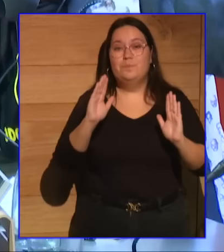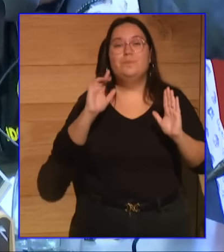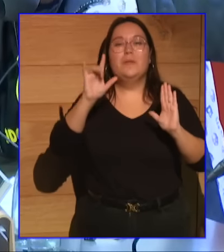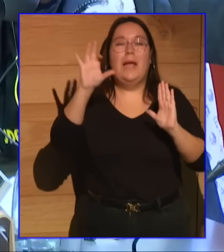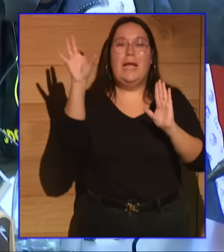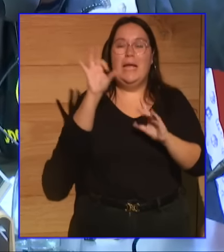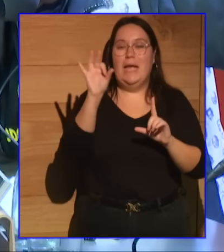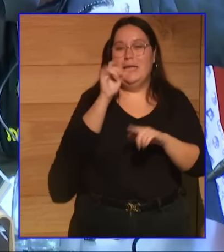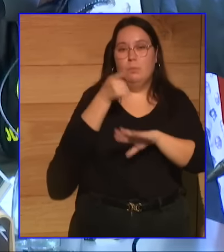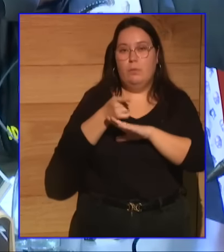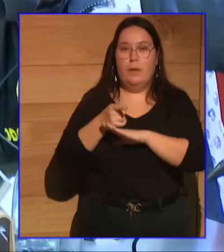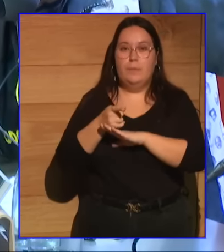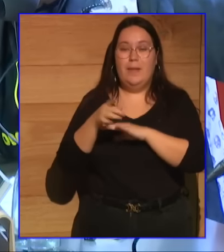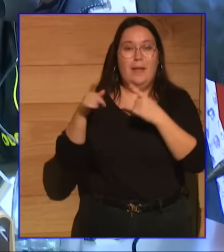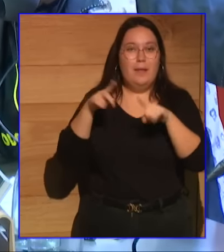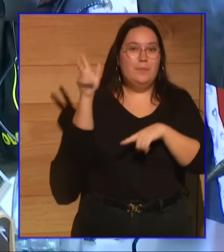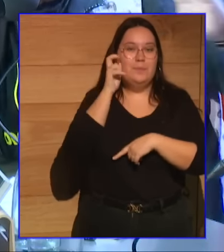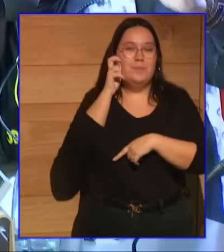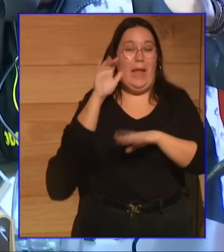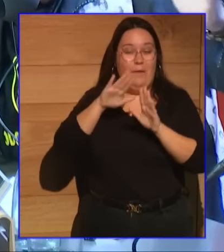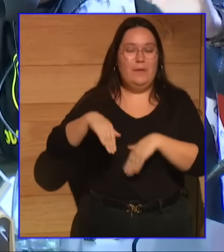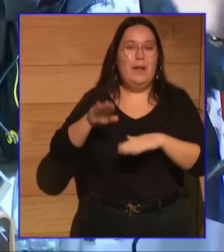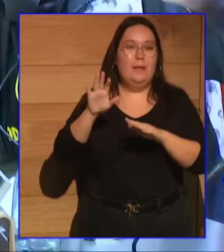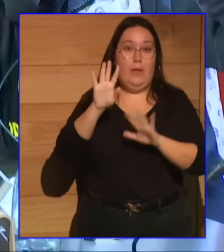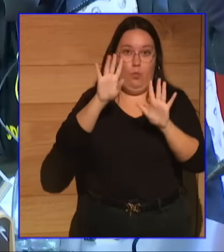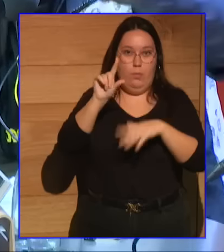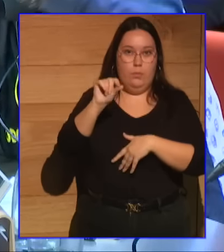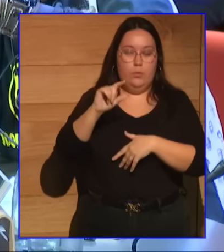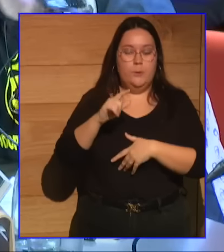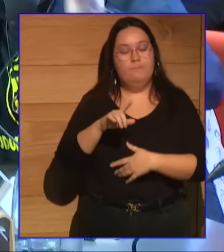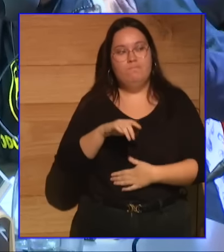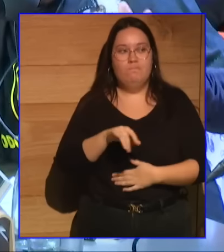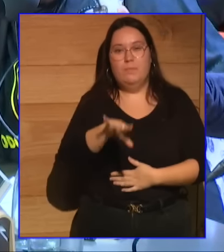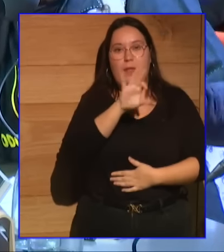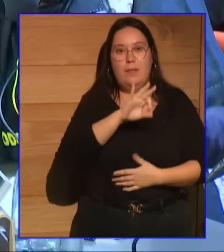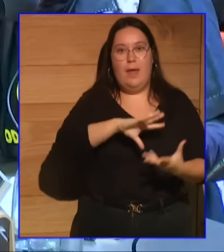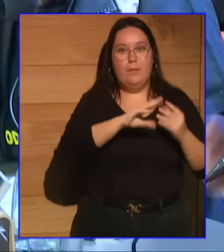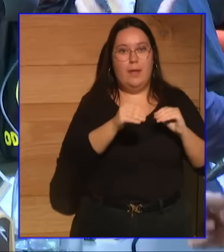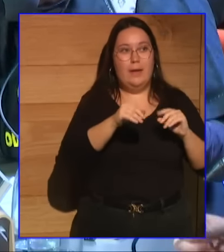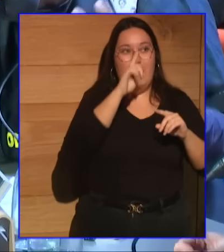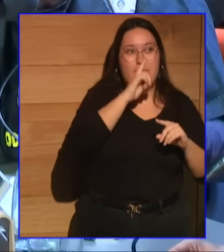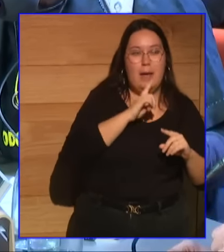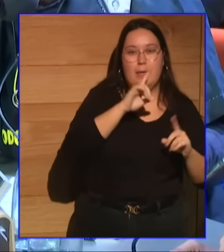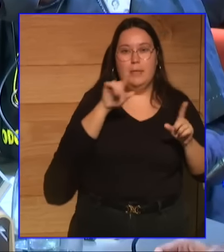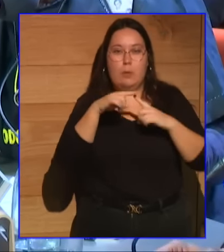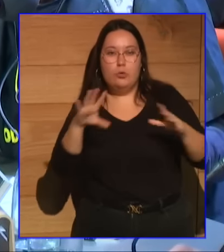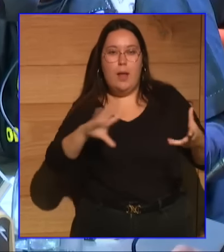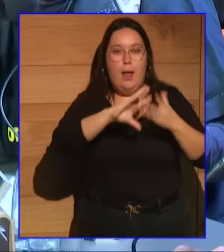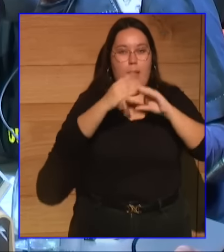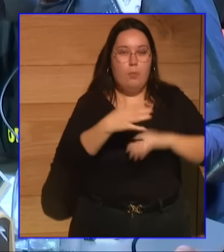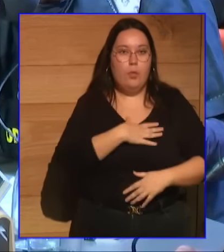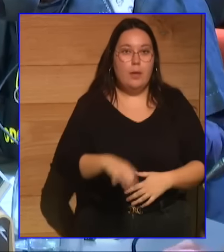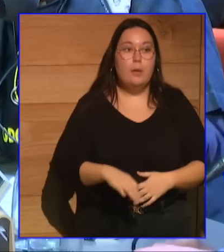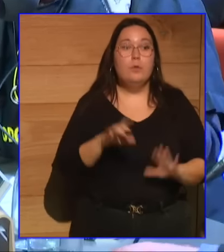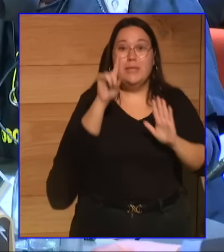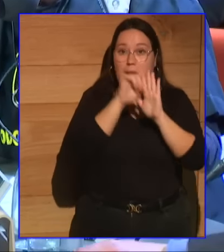la sinfonía, esta final de 9 minutos, decide adaptar las imágenes a la música? Pues hay momentos en la lista de Schindler